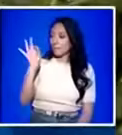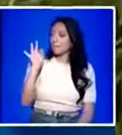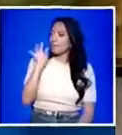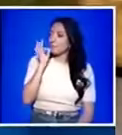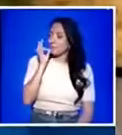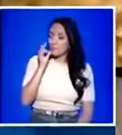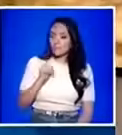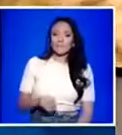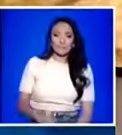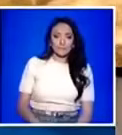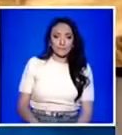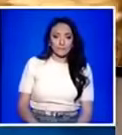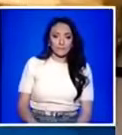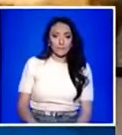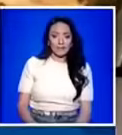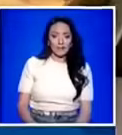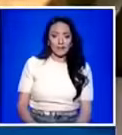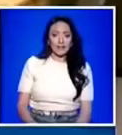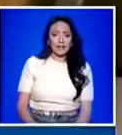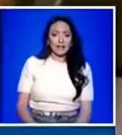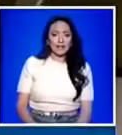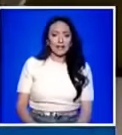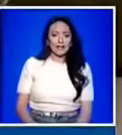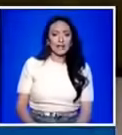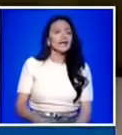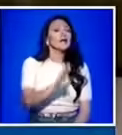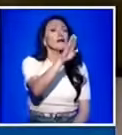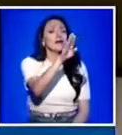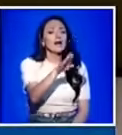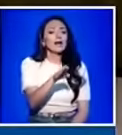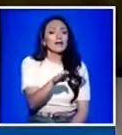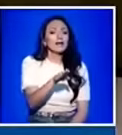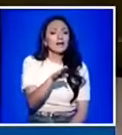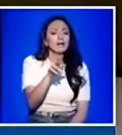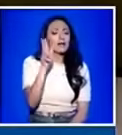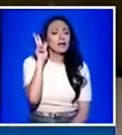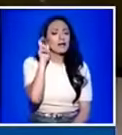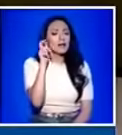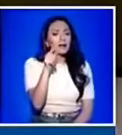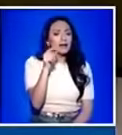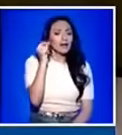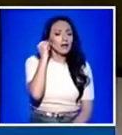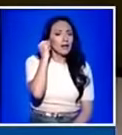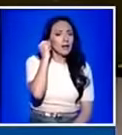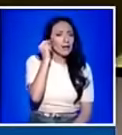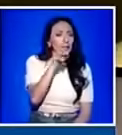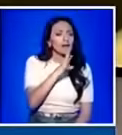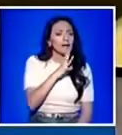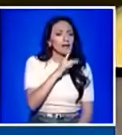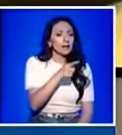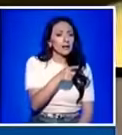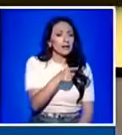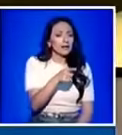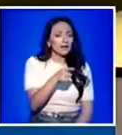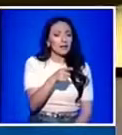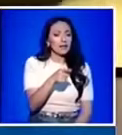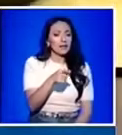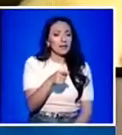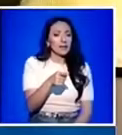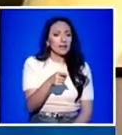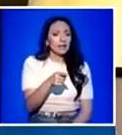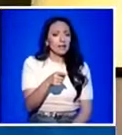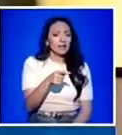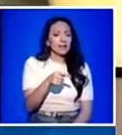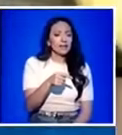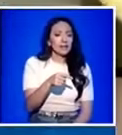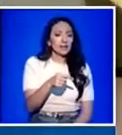fanesca. Yo le quería preguntar a mi querida vecina si no me escucha. Creo que sí me escucha. Tiene en retorno. Buenos a ver si días, le ayudamos a la días, vecina un ratito. De la